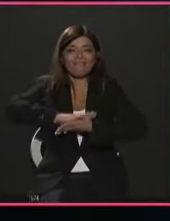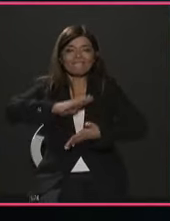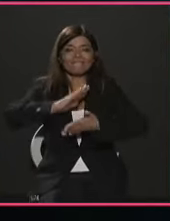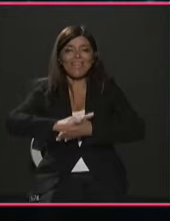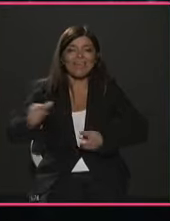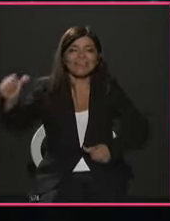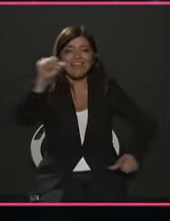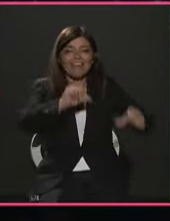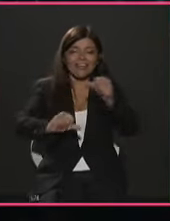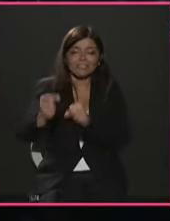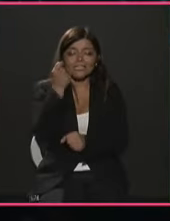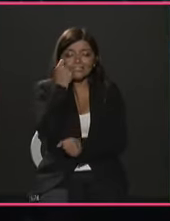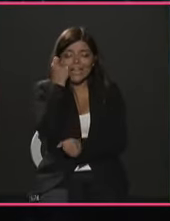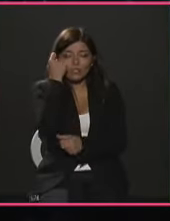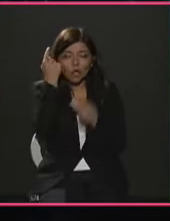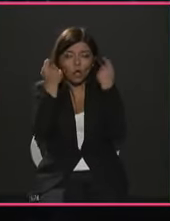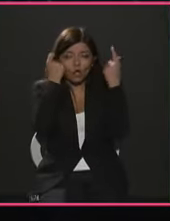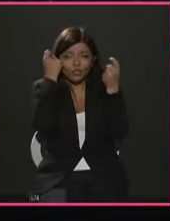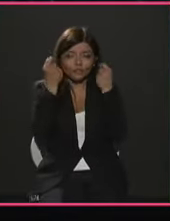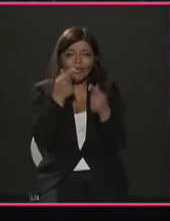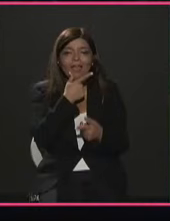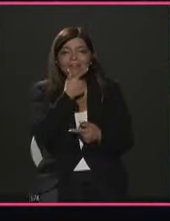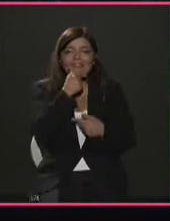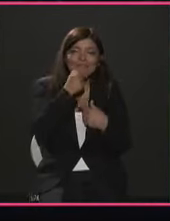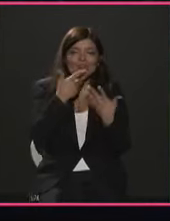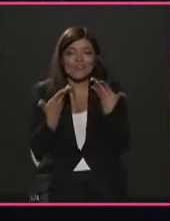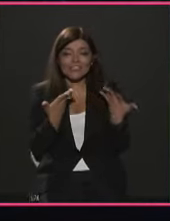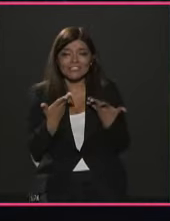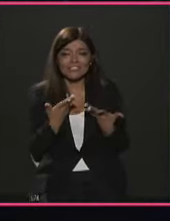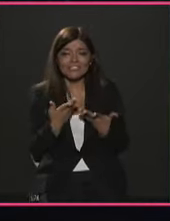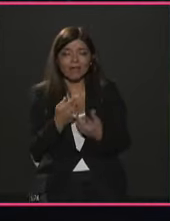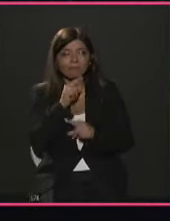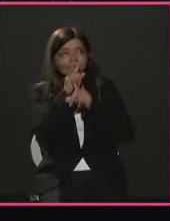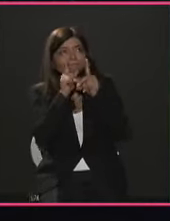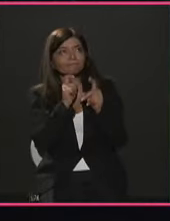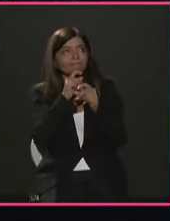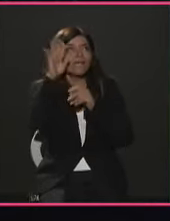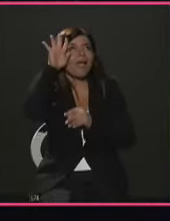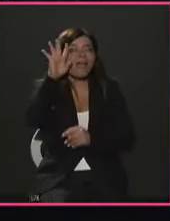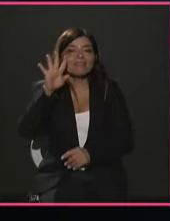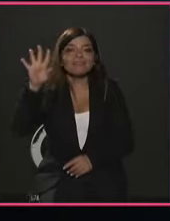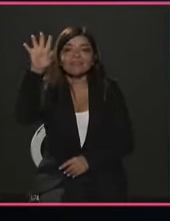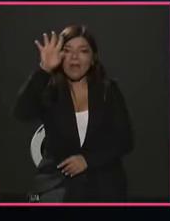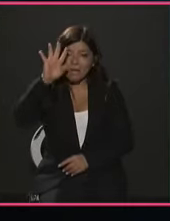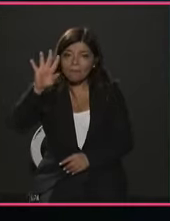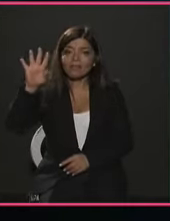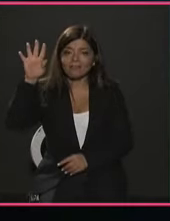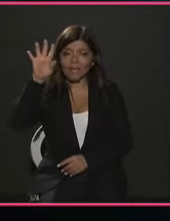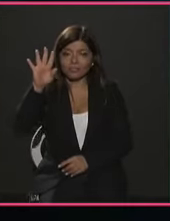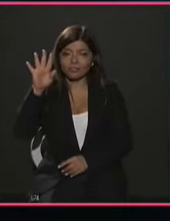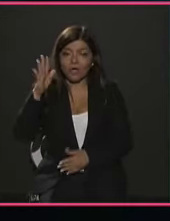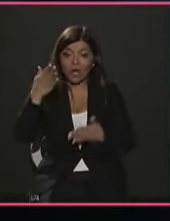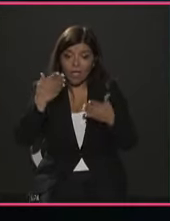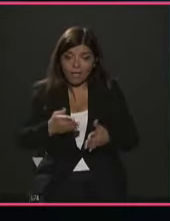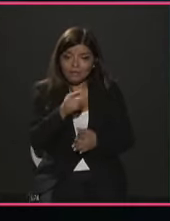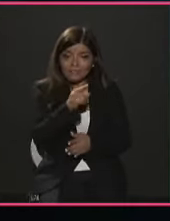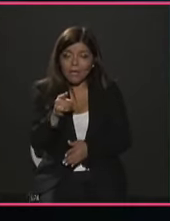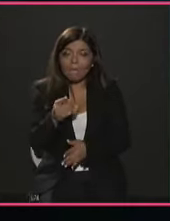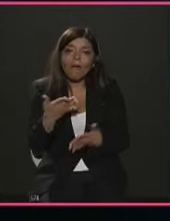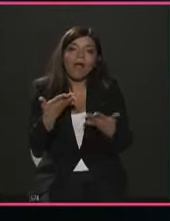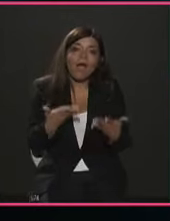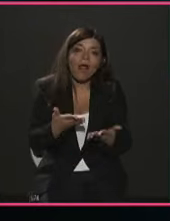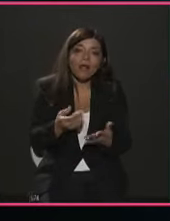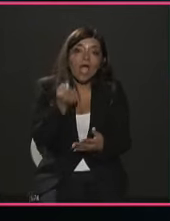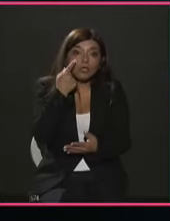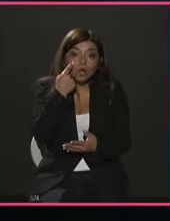de la ciencia y el conocimiento de la curiosidad de las interrogantes de la imaginación al final de esta semana seguramente No